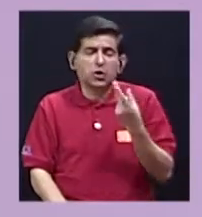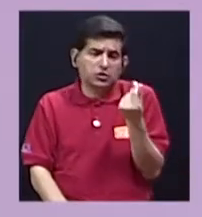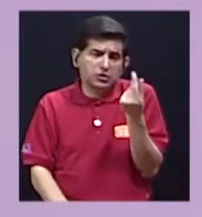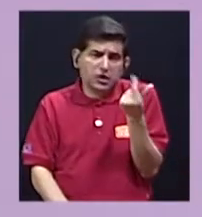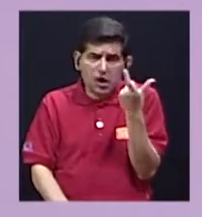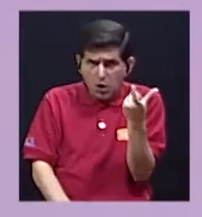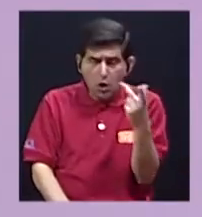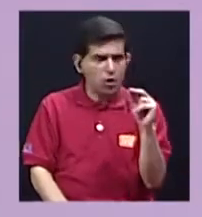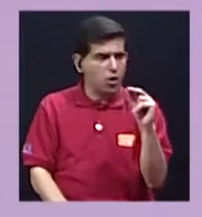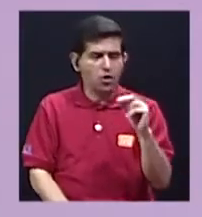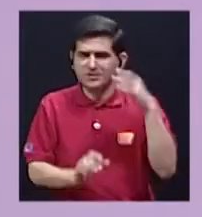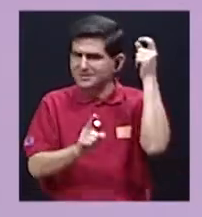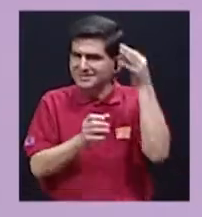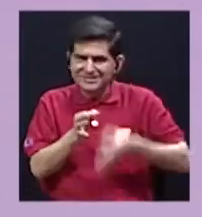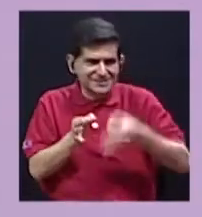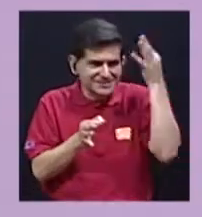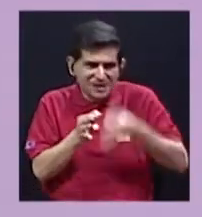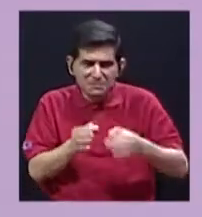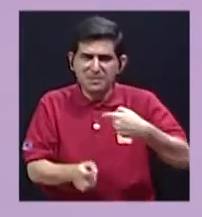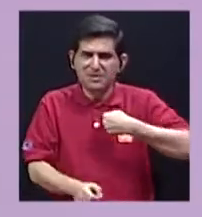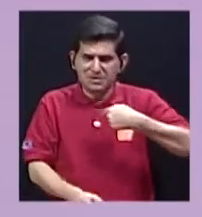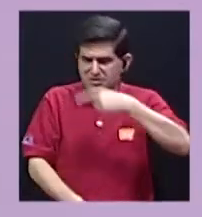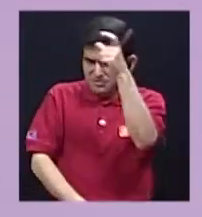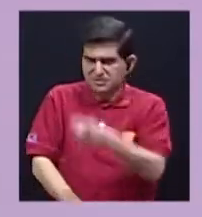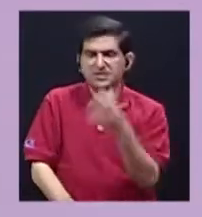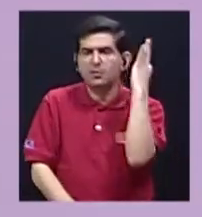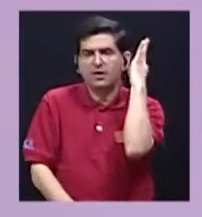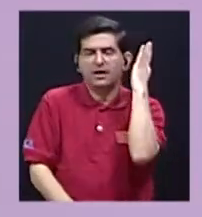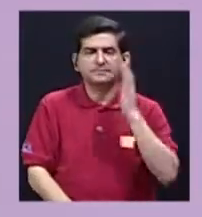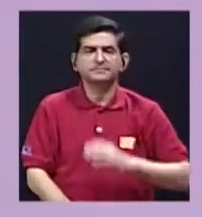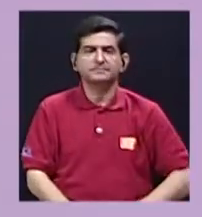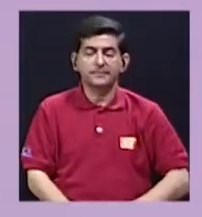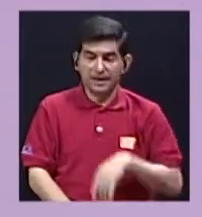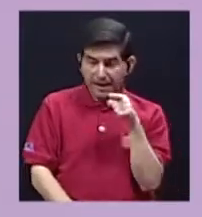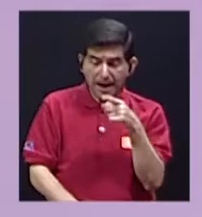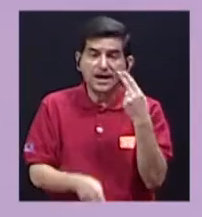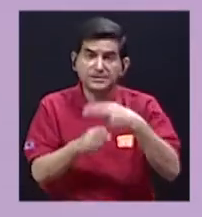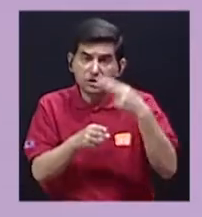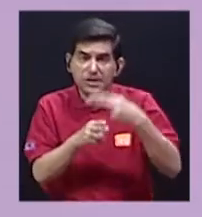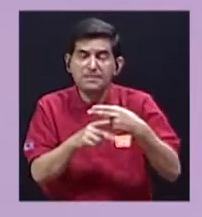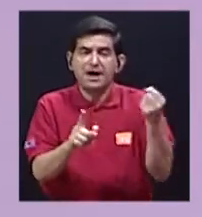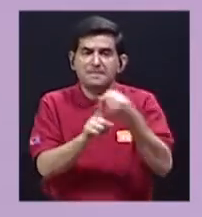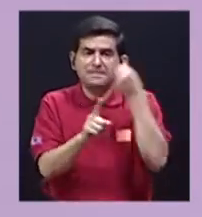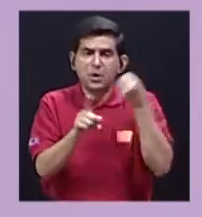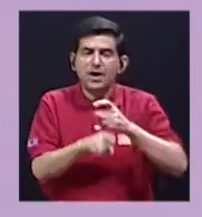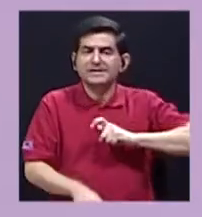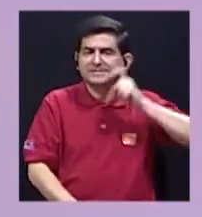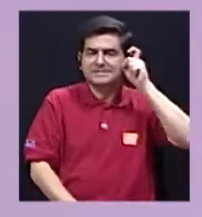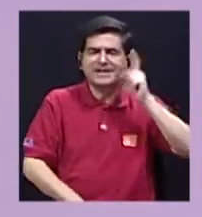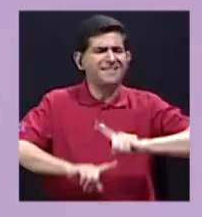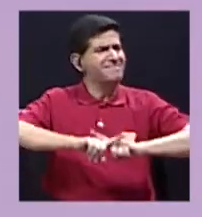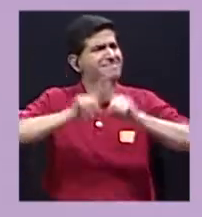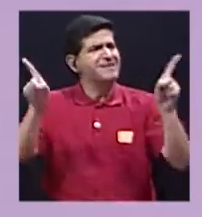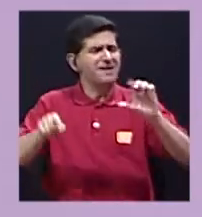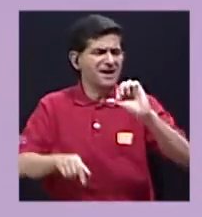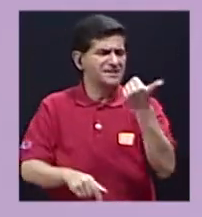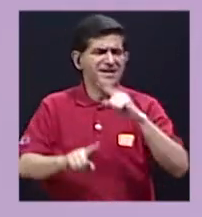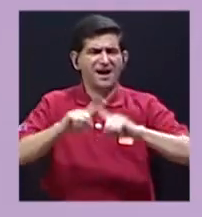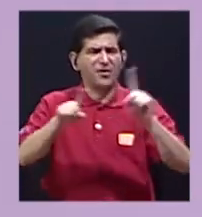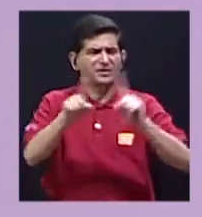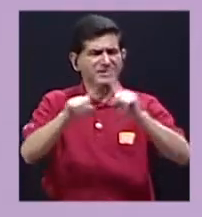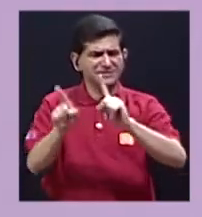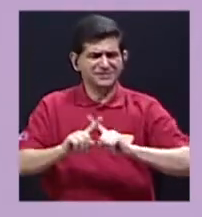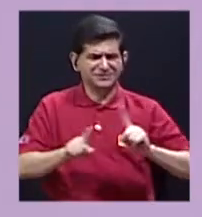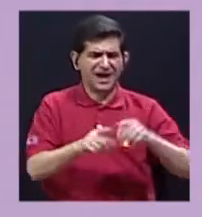sino por el simple hecho de ser mujer y eso es lo que llamamos violencia de género que es distinto de otras formas de violencia